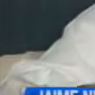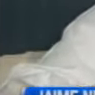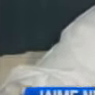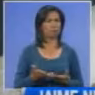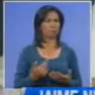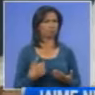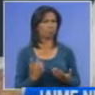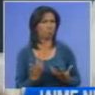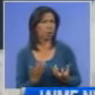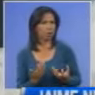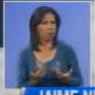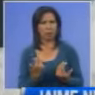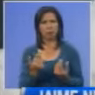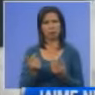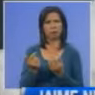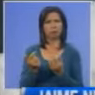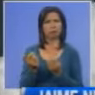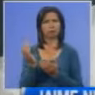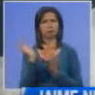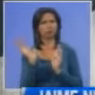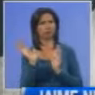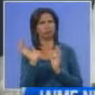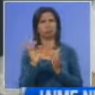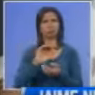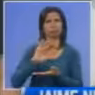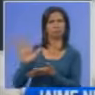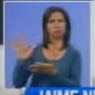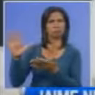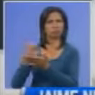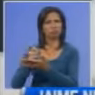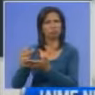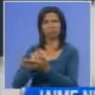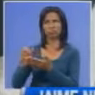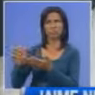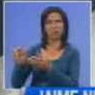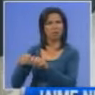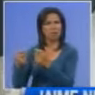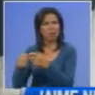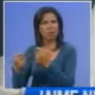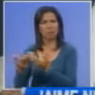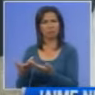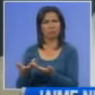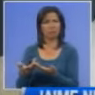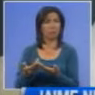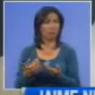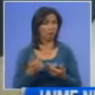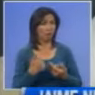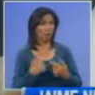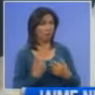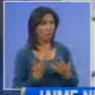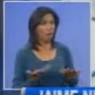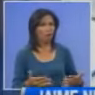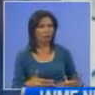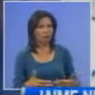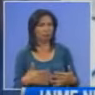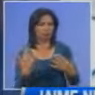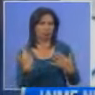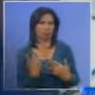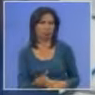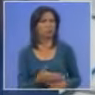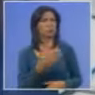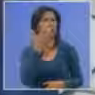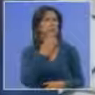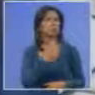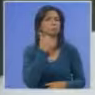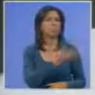quieren declarar en abandono el monumento, que van a destruir el monumento, que van a reportar el monumento, que hagan lo que les dé la gana. El monumento hecho en